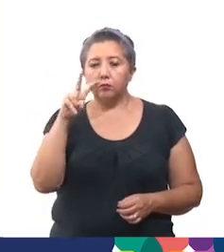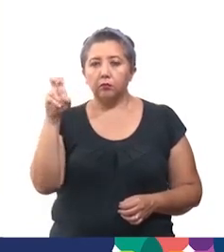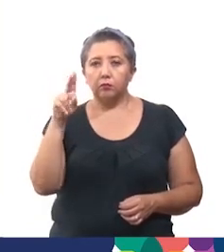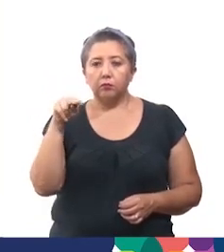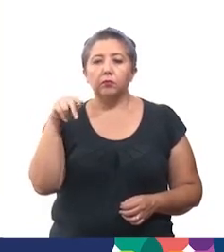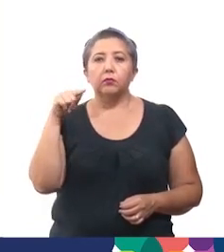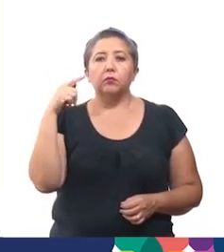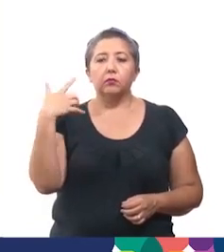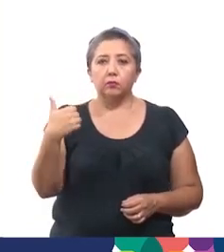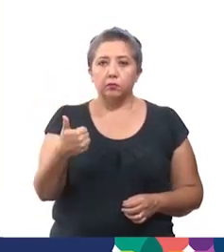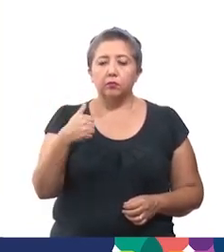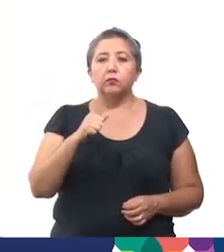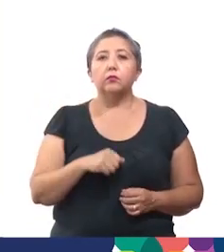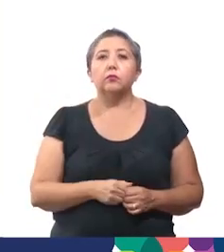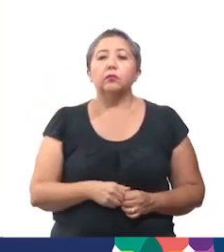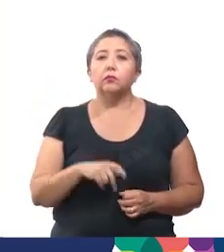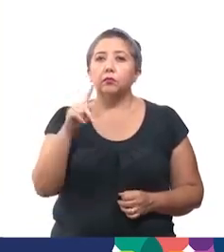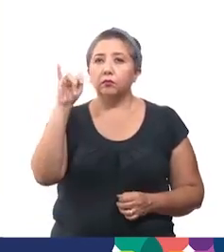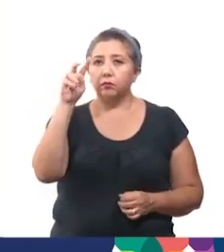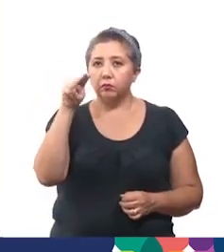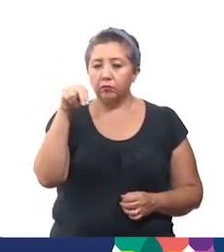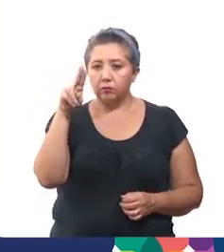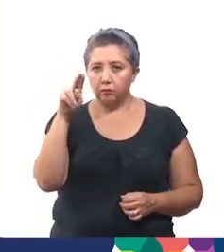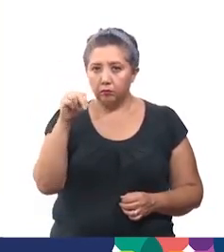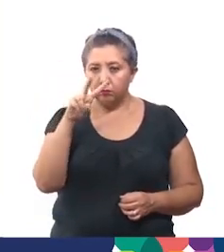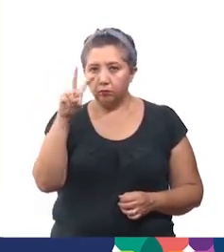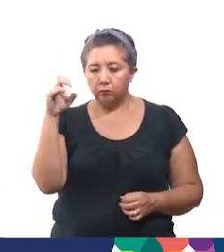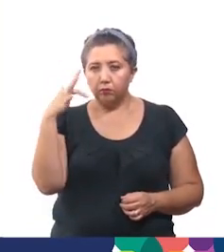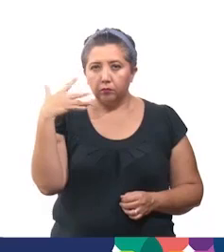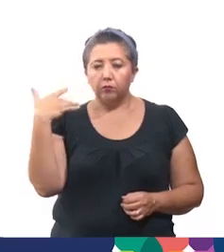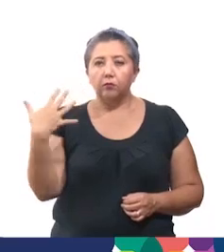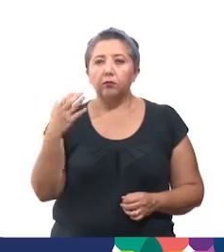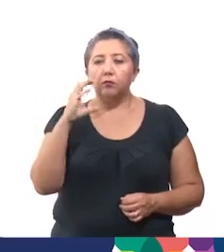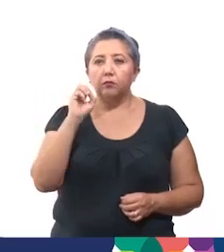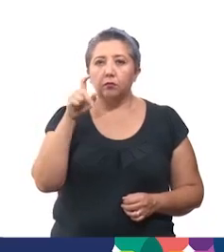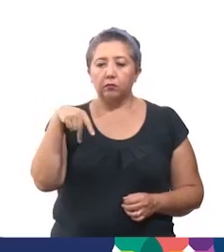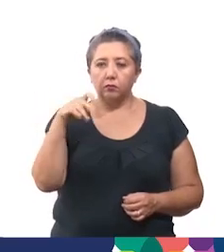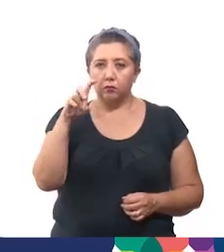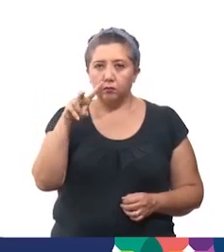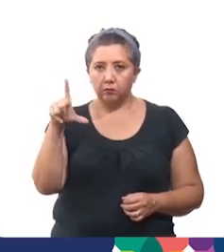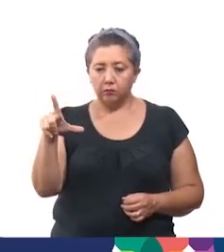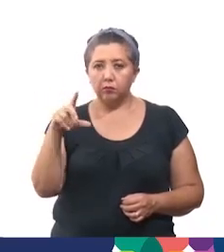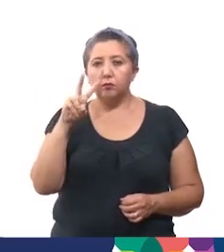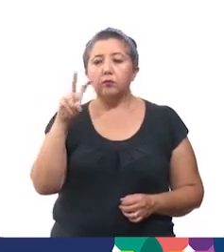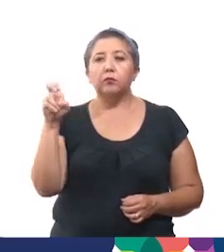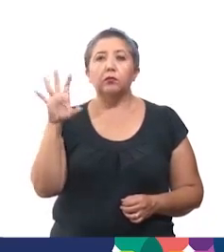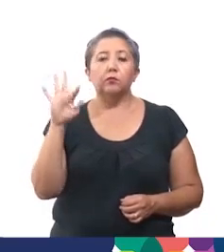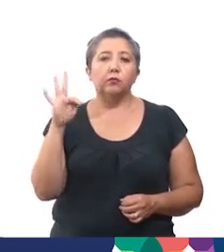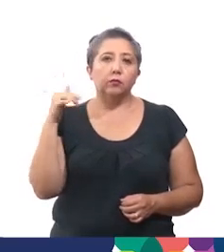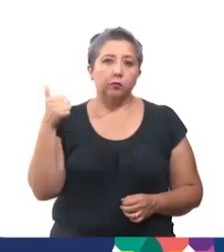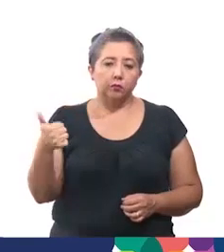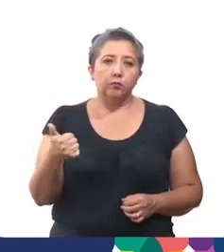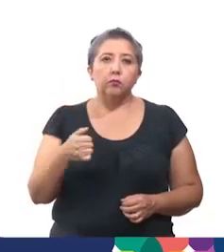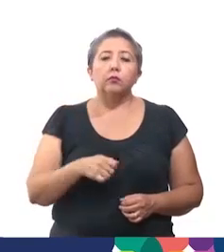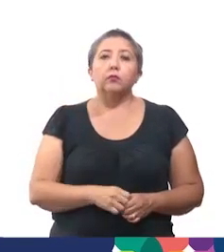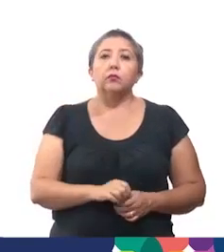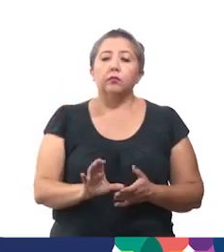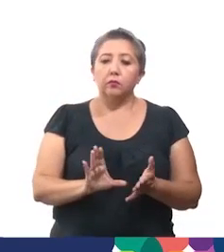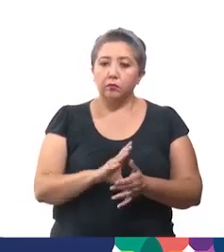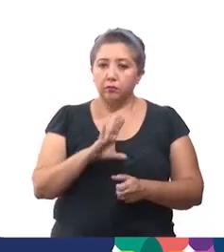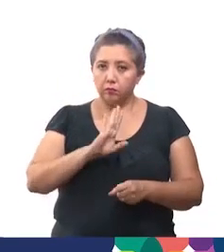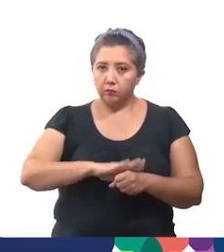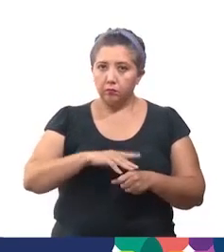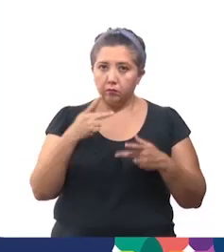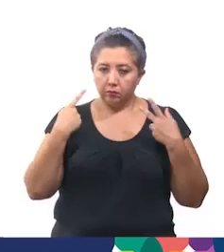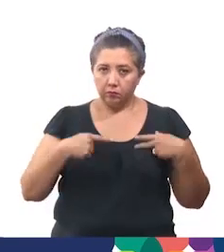276, Oxcuscap 260, Tinum 255 y Concal 246. Las colonias de Mérida